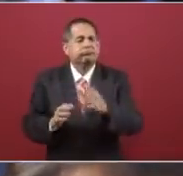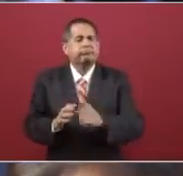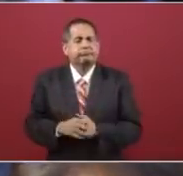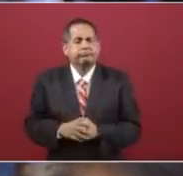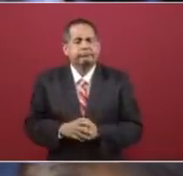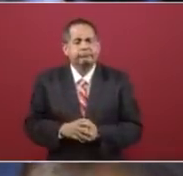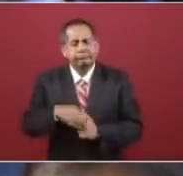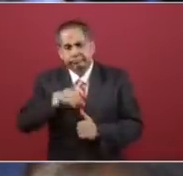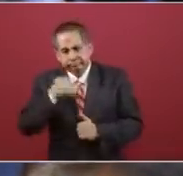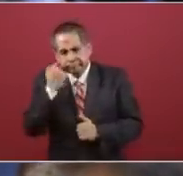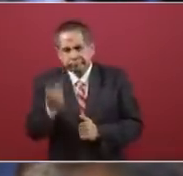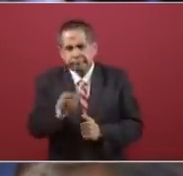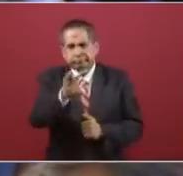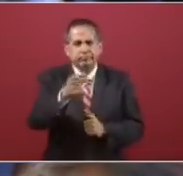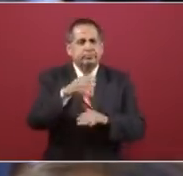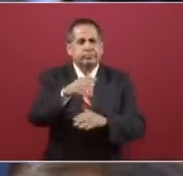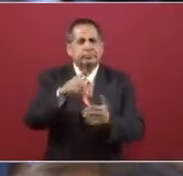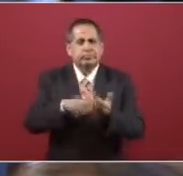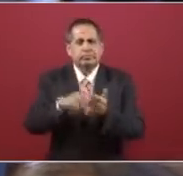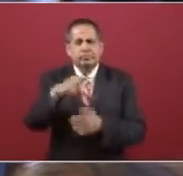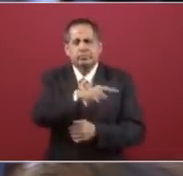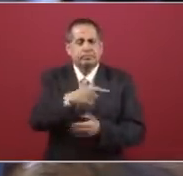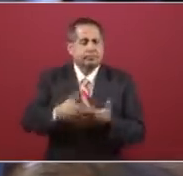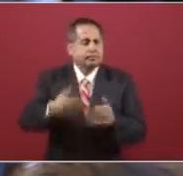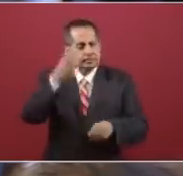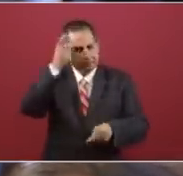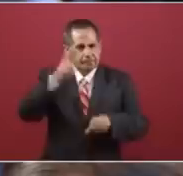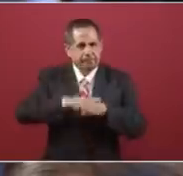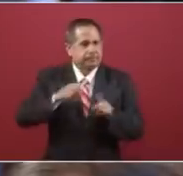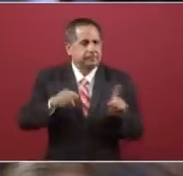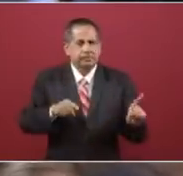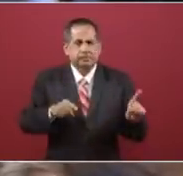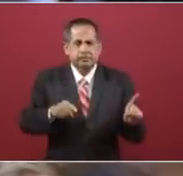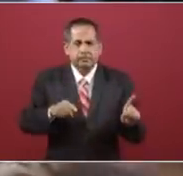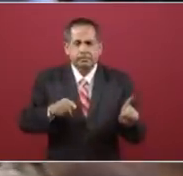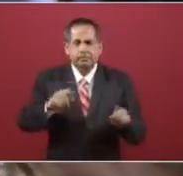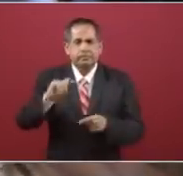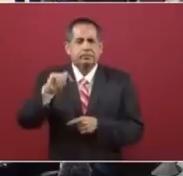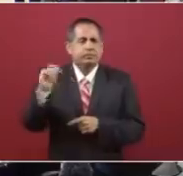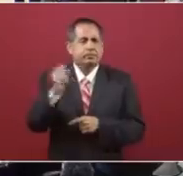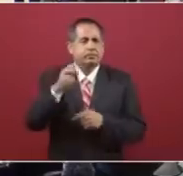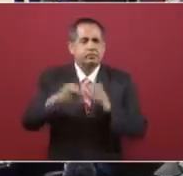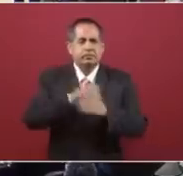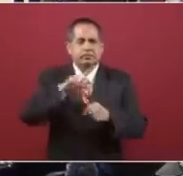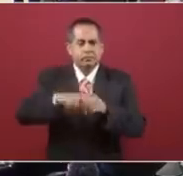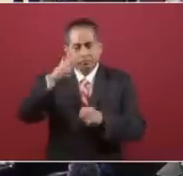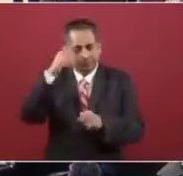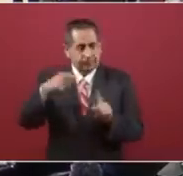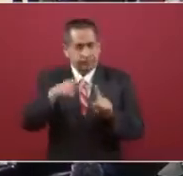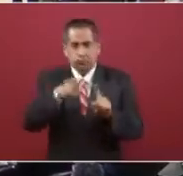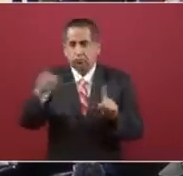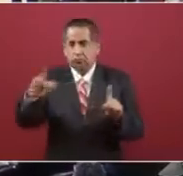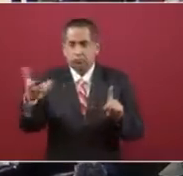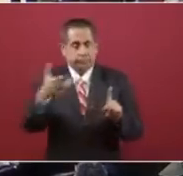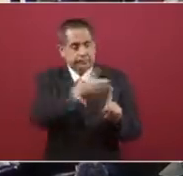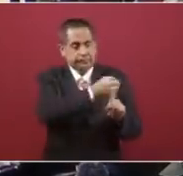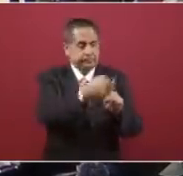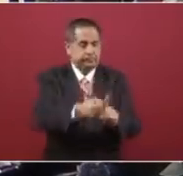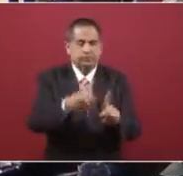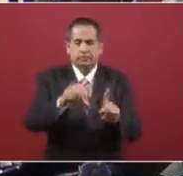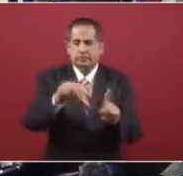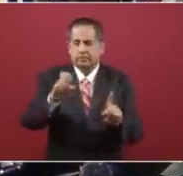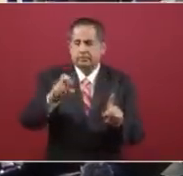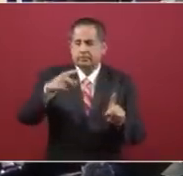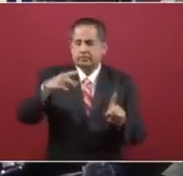quiero preguntarle acerca del caso del actual director del Tecnológico Nacional de México que fue nombrado por ustedes, Enrique Fernández